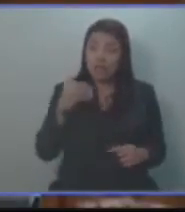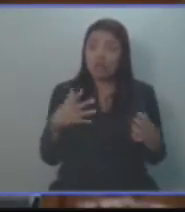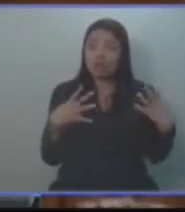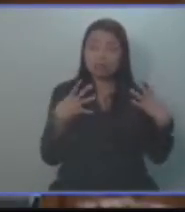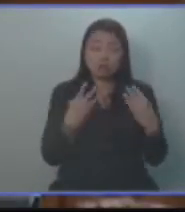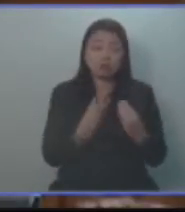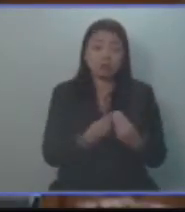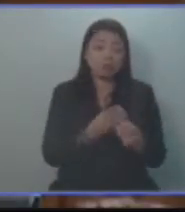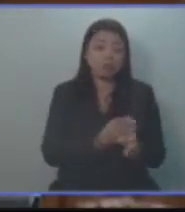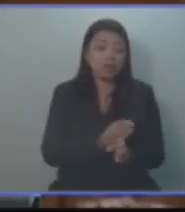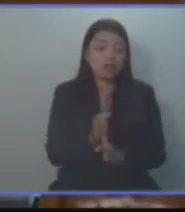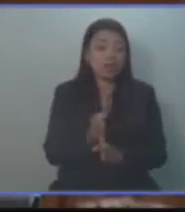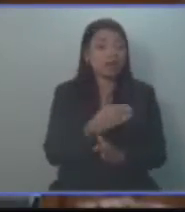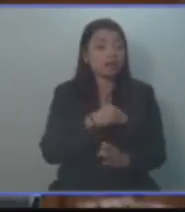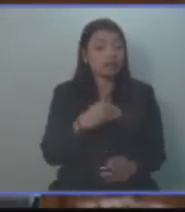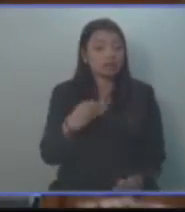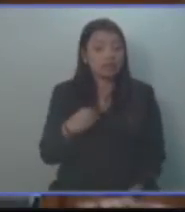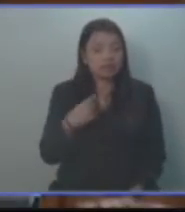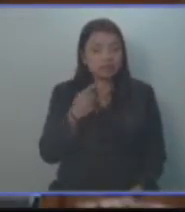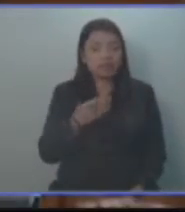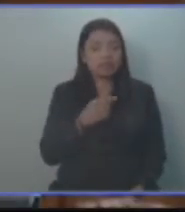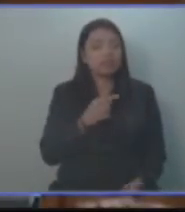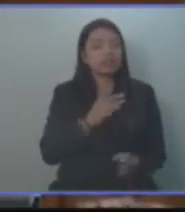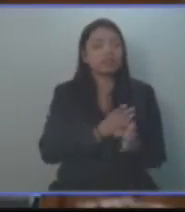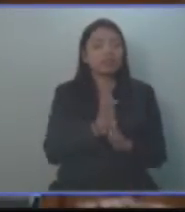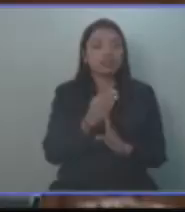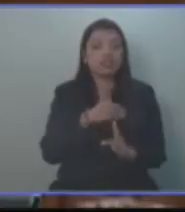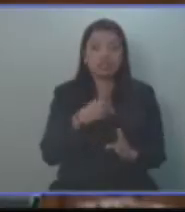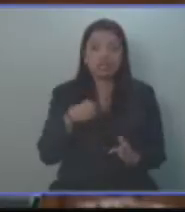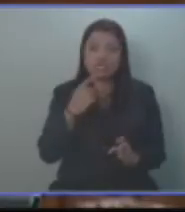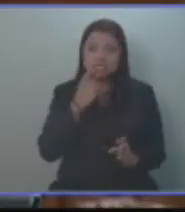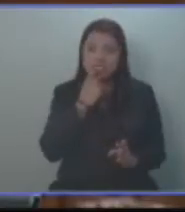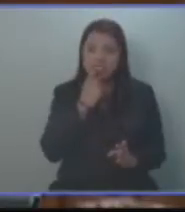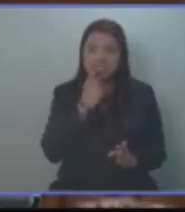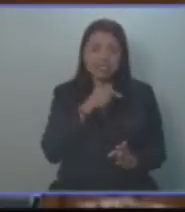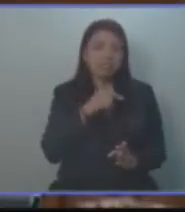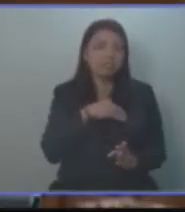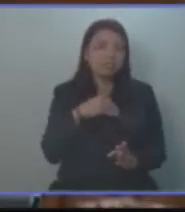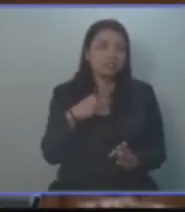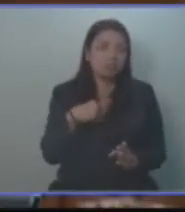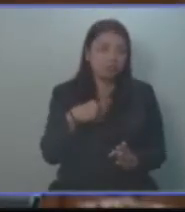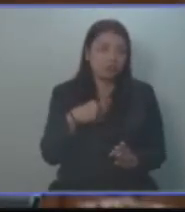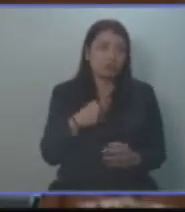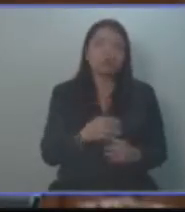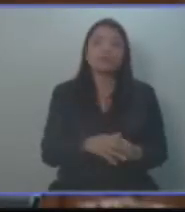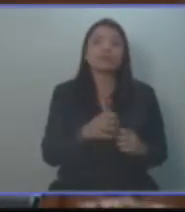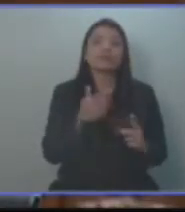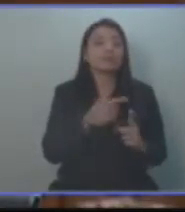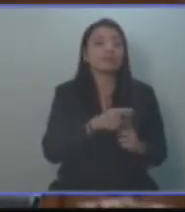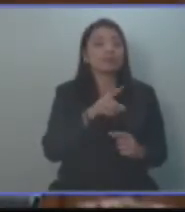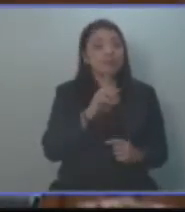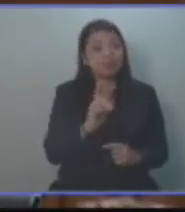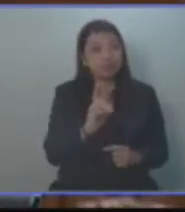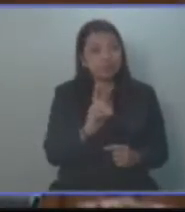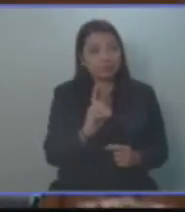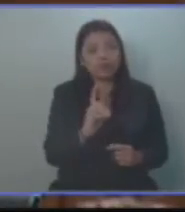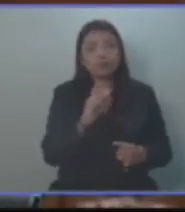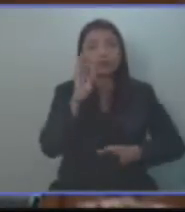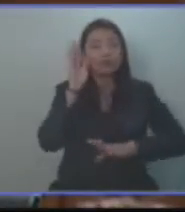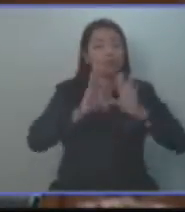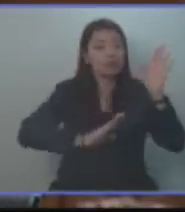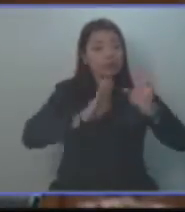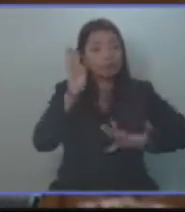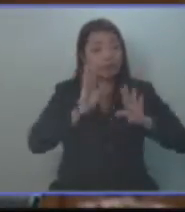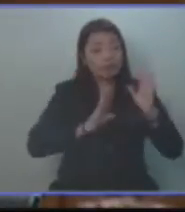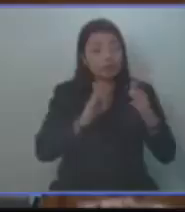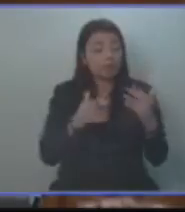de medicina y odontología y médicos u odontólogos residentes. Literal D, participar